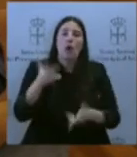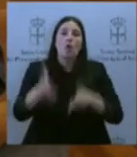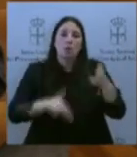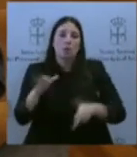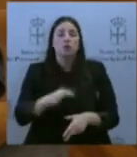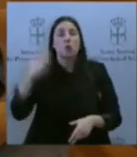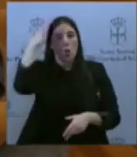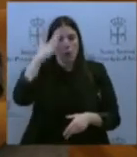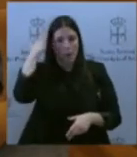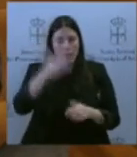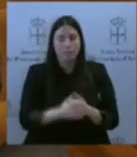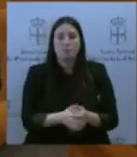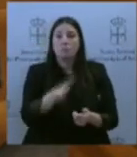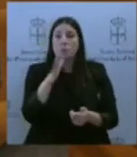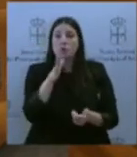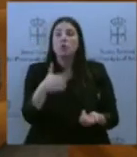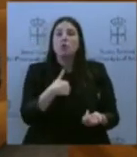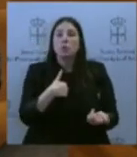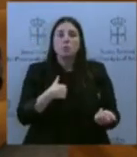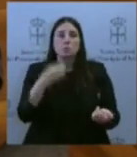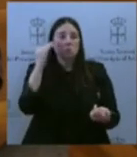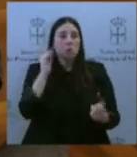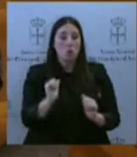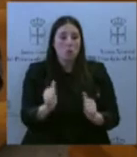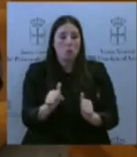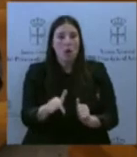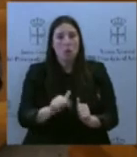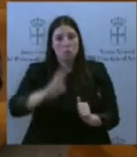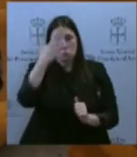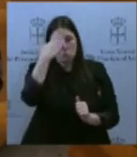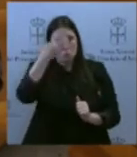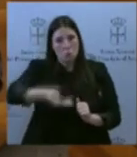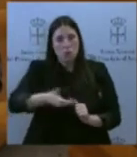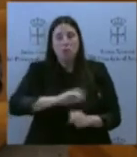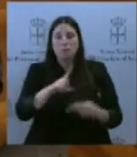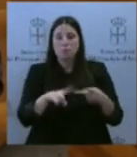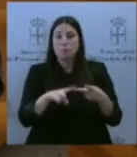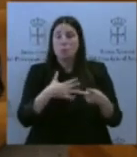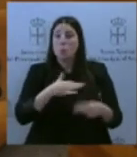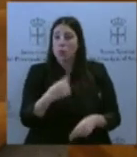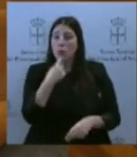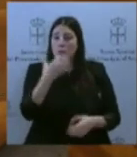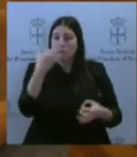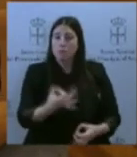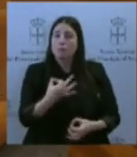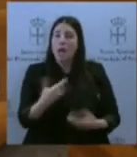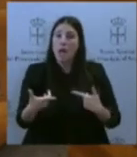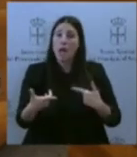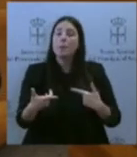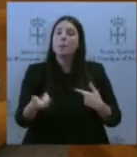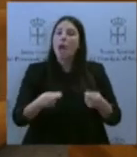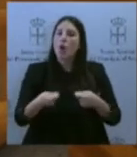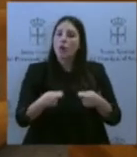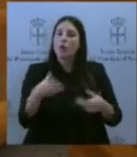que como punto de partida es lo principal. En segundo lugar, lo que le puedo garantizar es que en la negociación que estamos haciendo en los presupuestos del Principado de Asturias hay